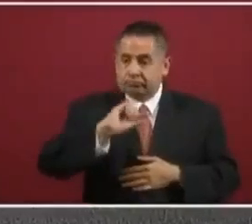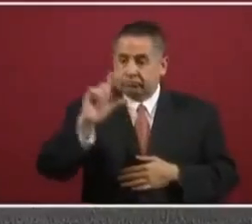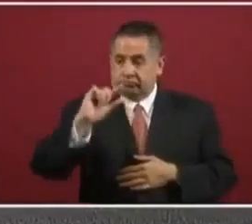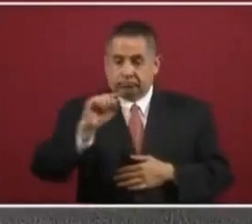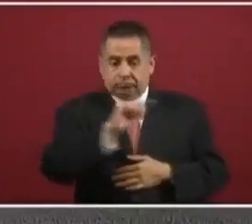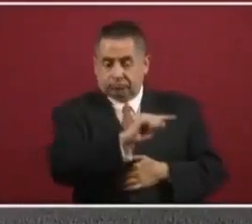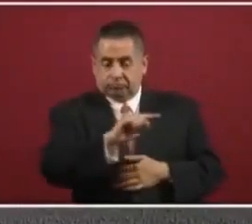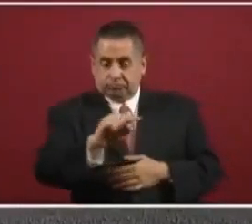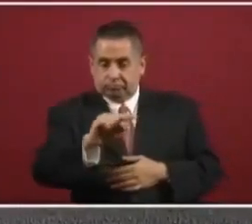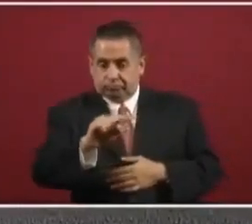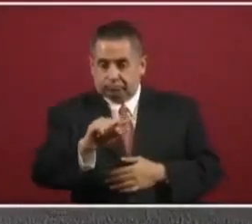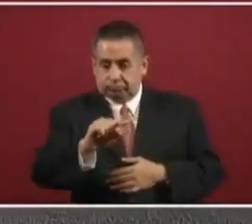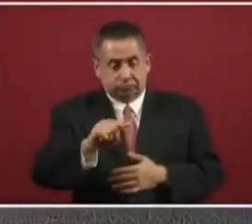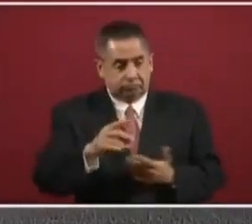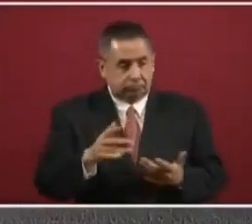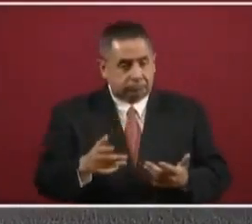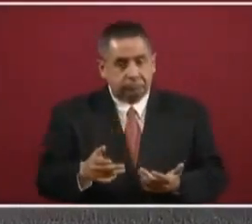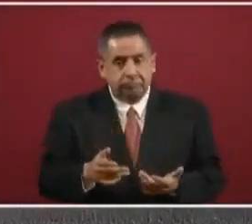funcionarios